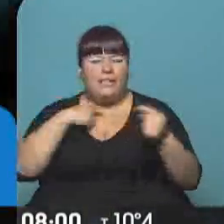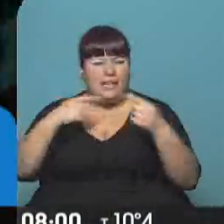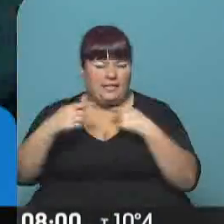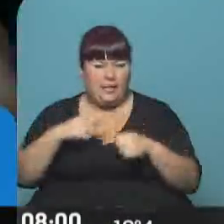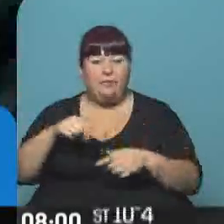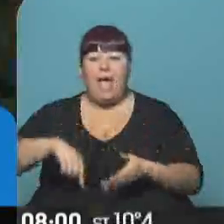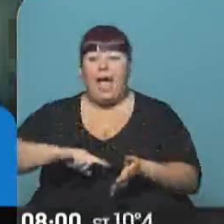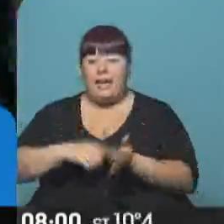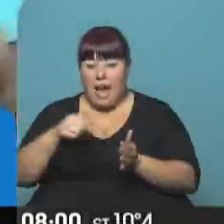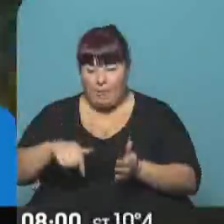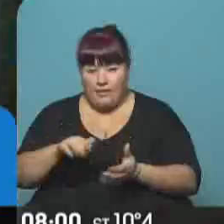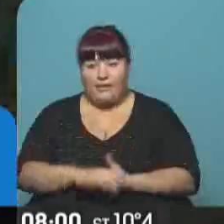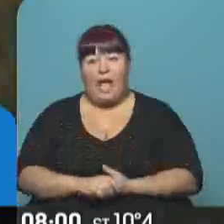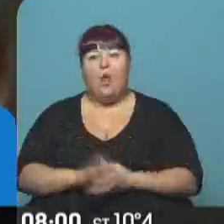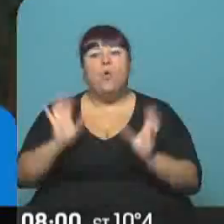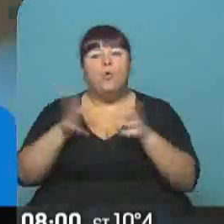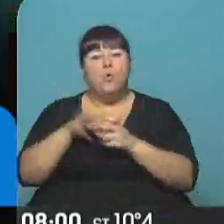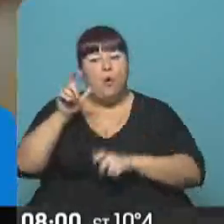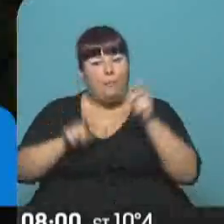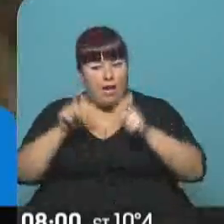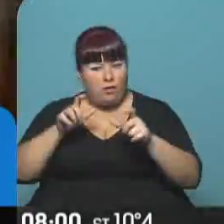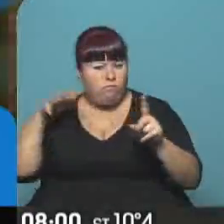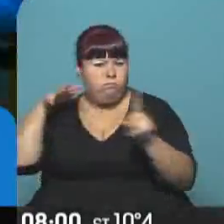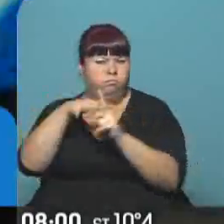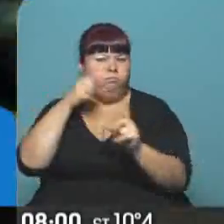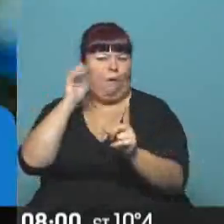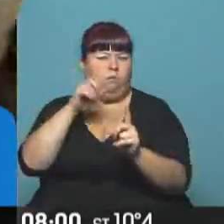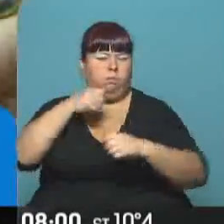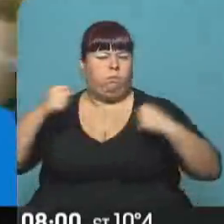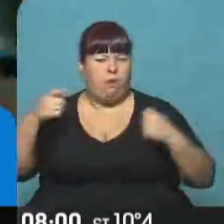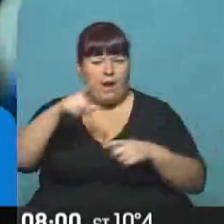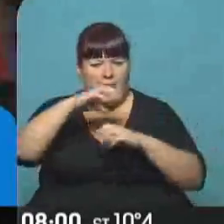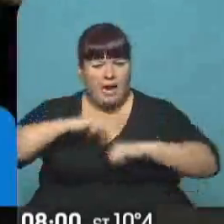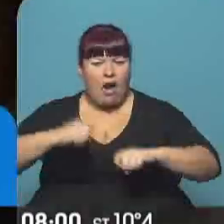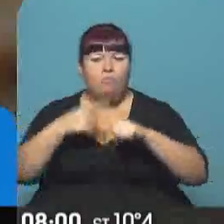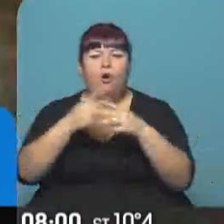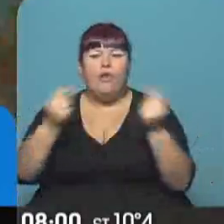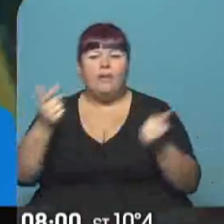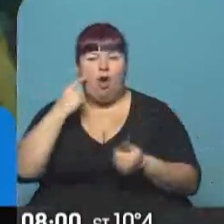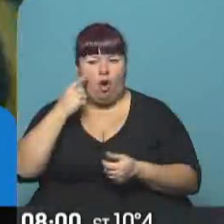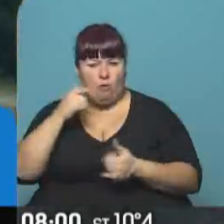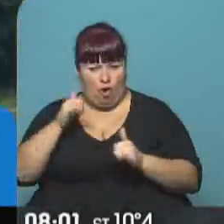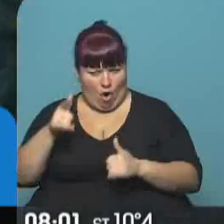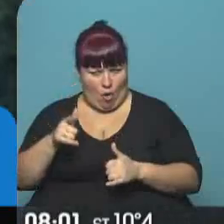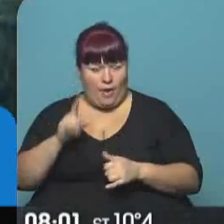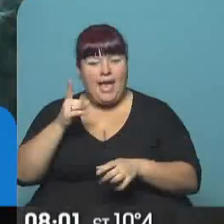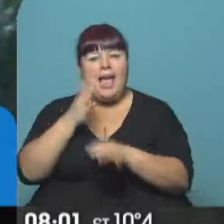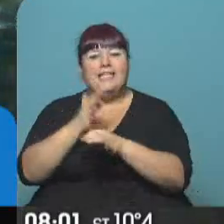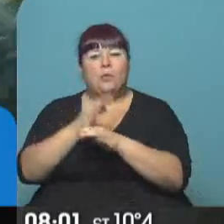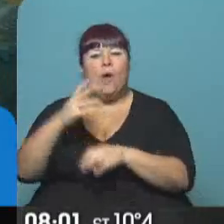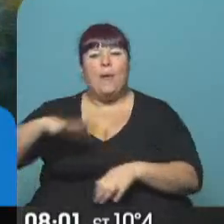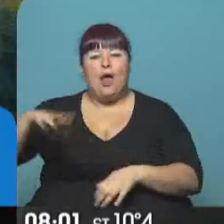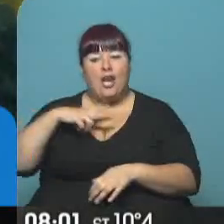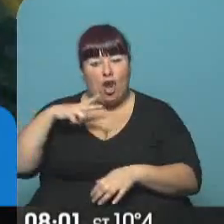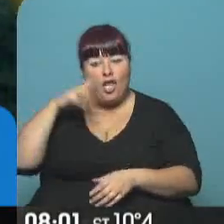En la ciudad de Buenos Aires, un grupo de personas increpó a Elisa Carrió por la desaparición del joven. Fue en una escuela de